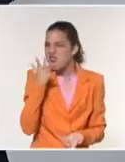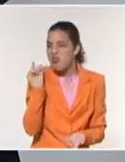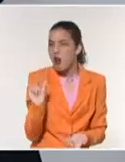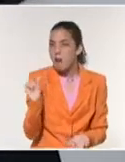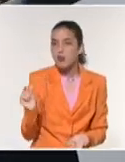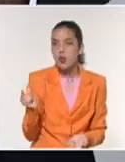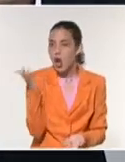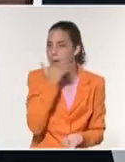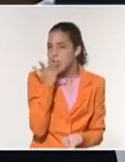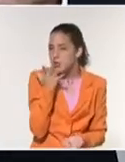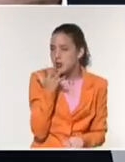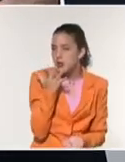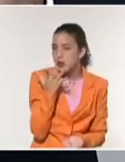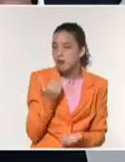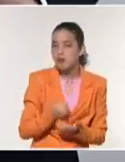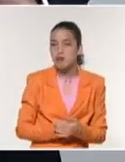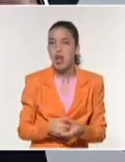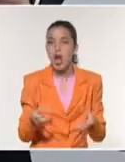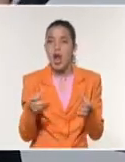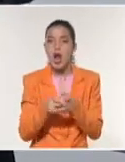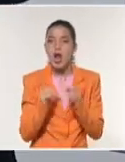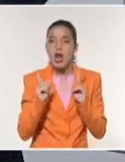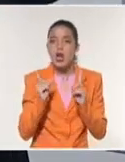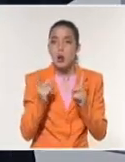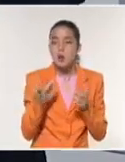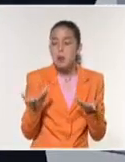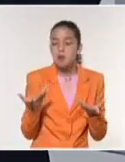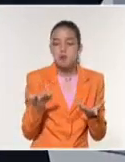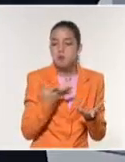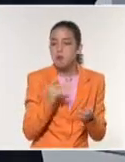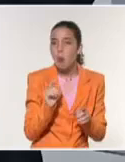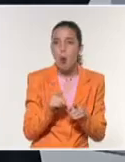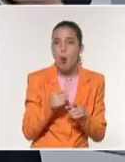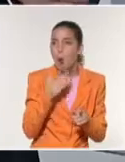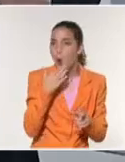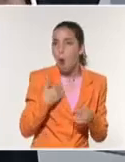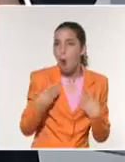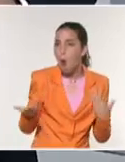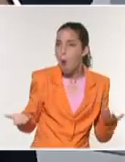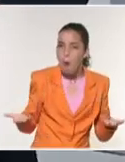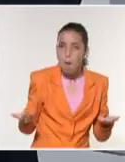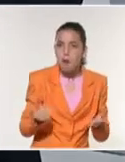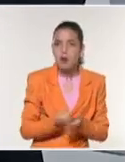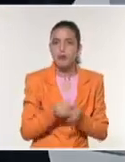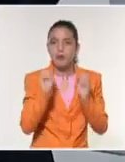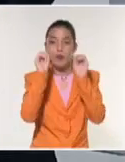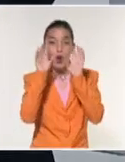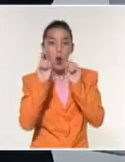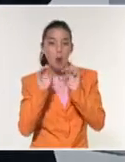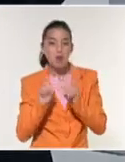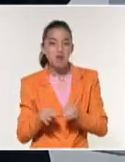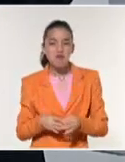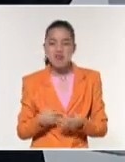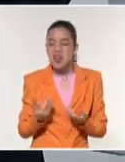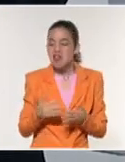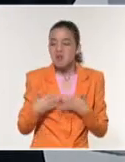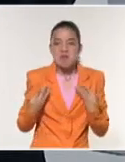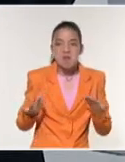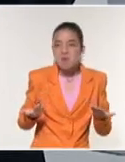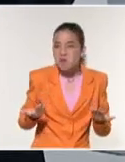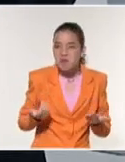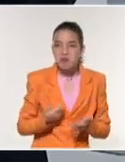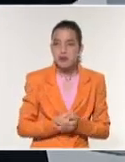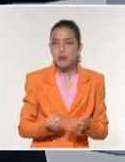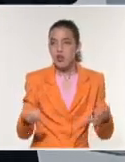dedican? ¿Con quiénes se reúnen? ¿Qué publican abierta y desafiantemente en sus redes sociales y digitales? ¿Qué relación guardan